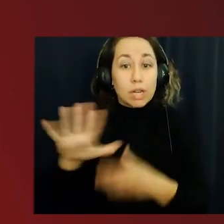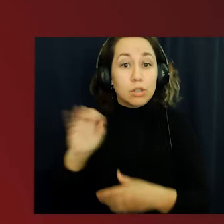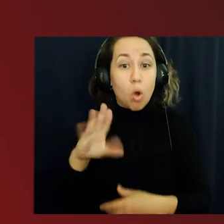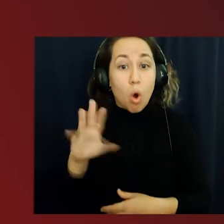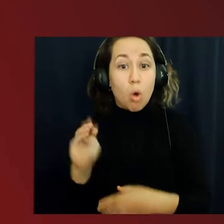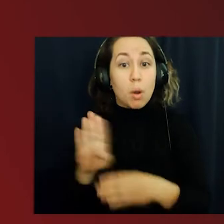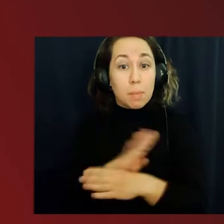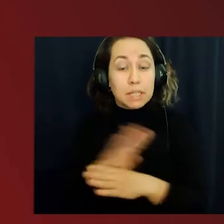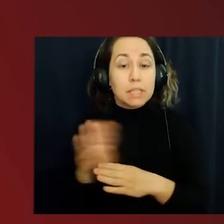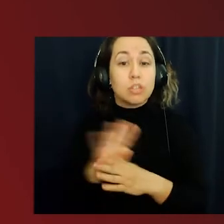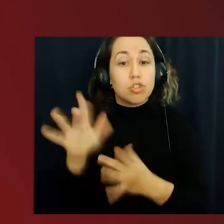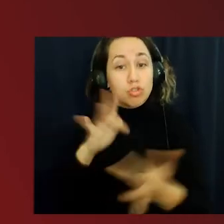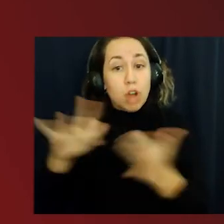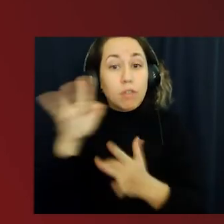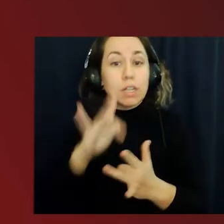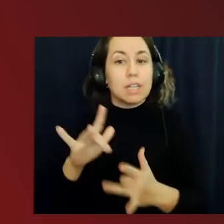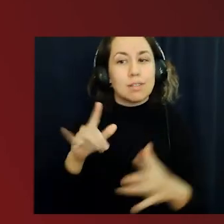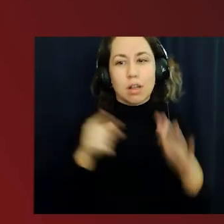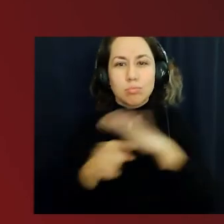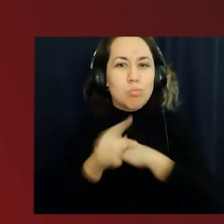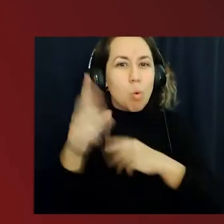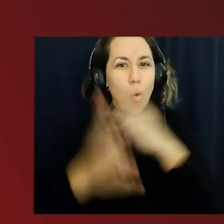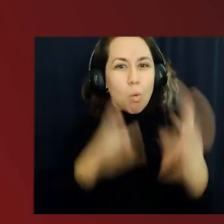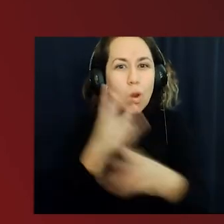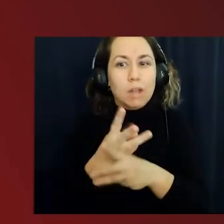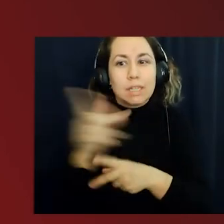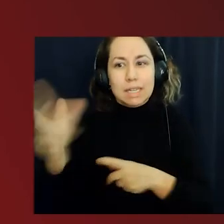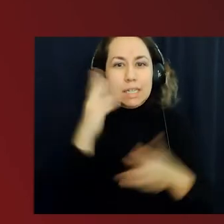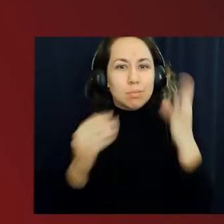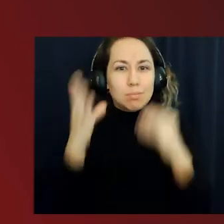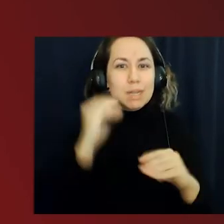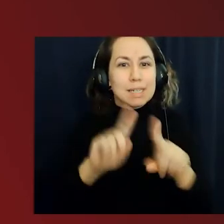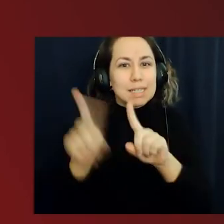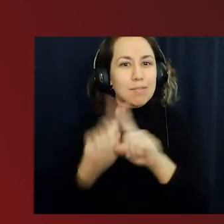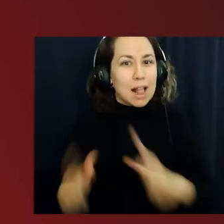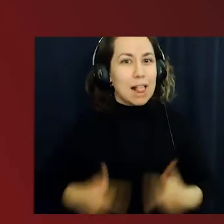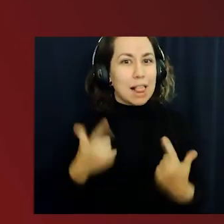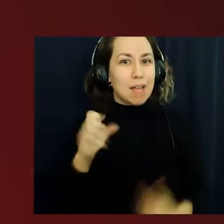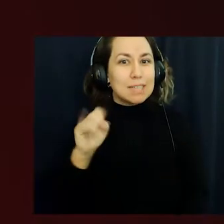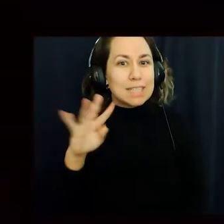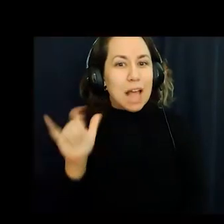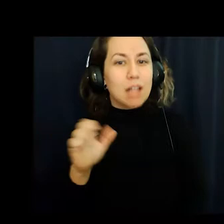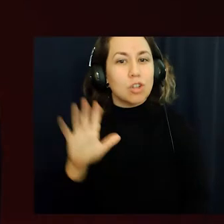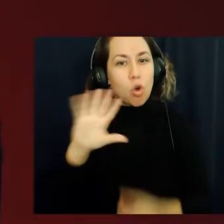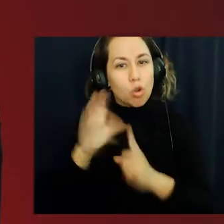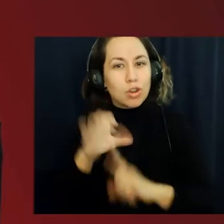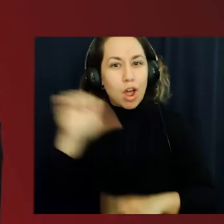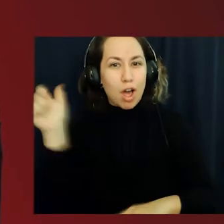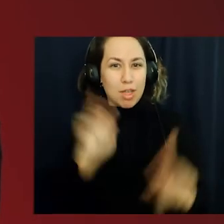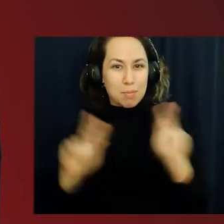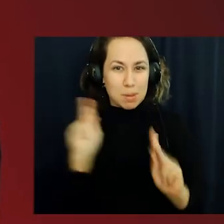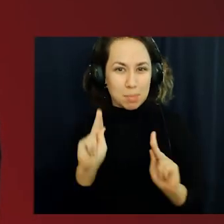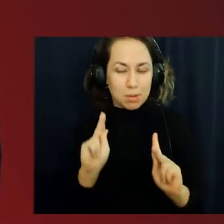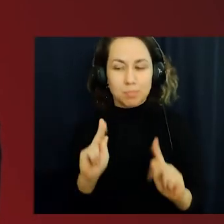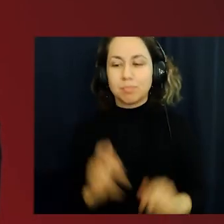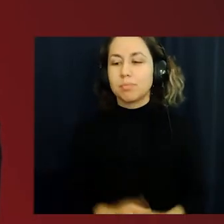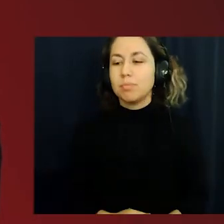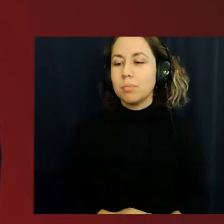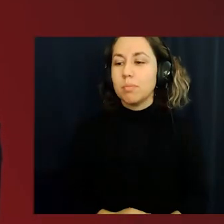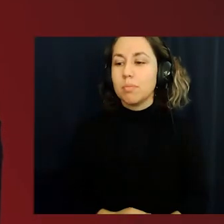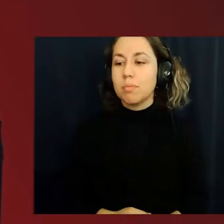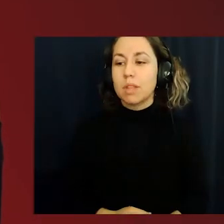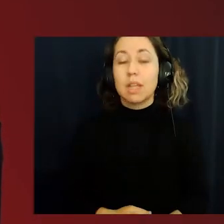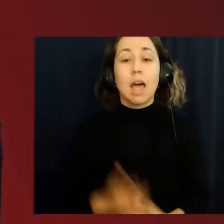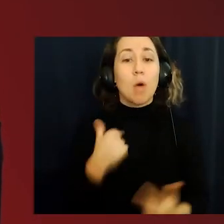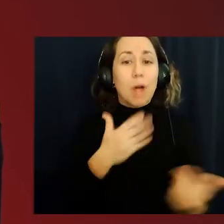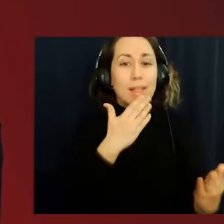y explorar el mundo al experimentar diferentes estilos de vida y culturas de otras personas. Felicidades, Alexis. Quiero agradecer